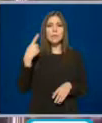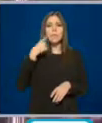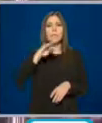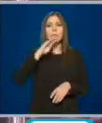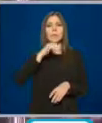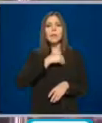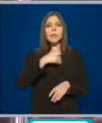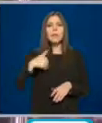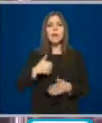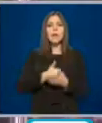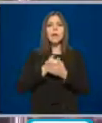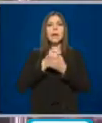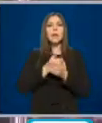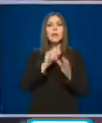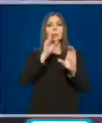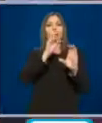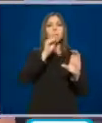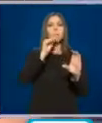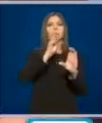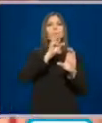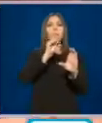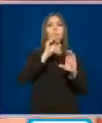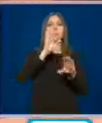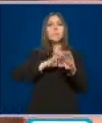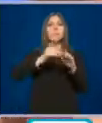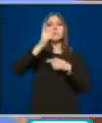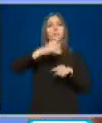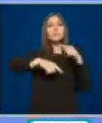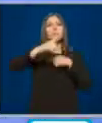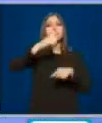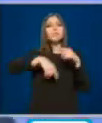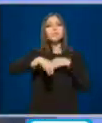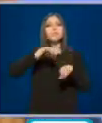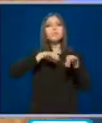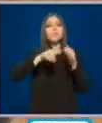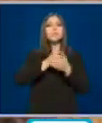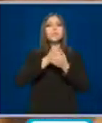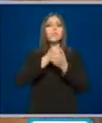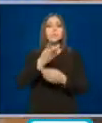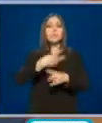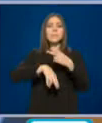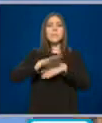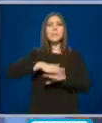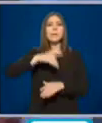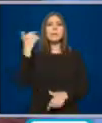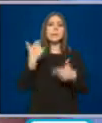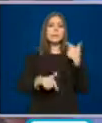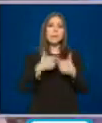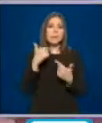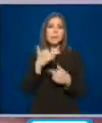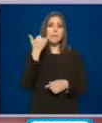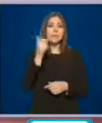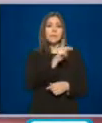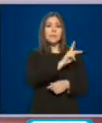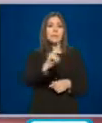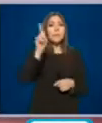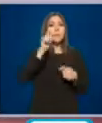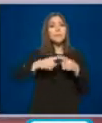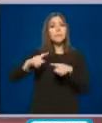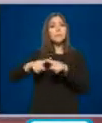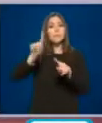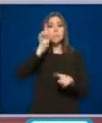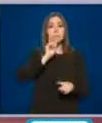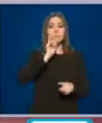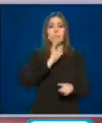ese estímulo y pudiera producir esa leche. Claro. Quiero decir categóricamente que todas las mujeres están